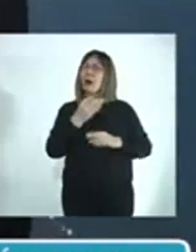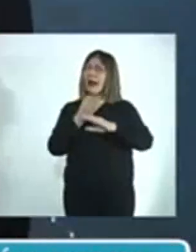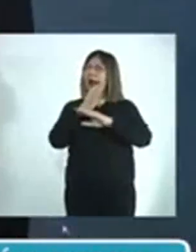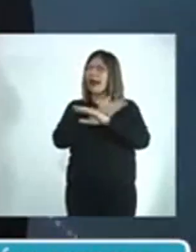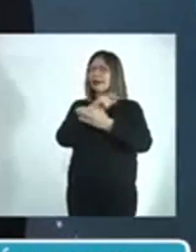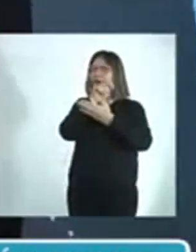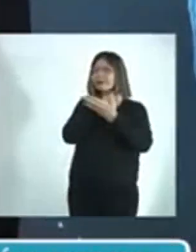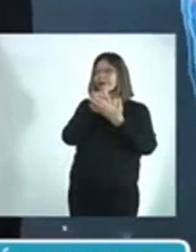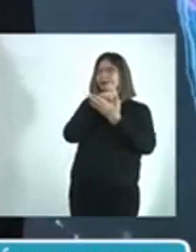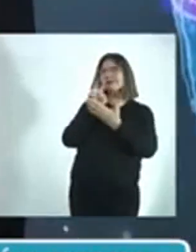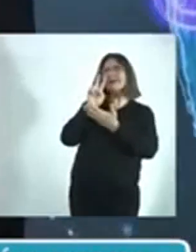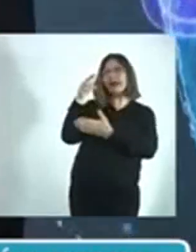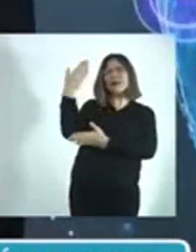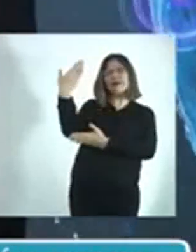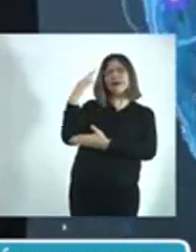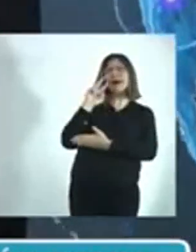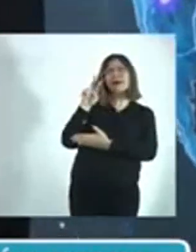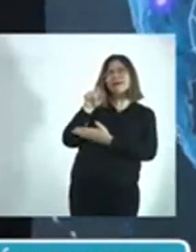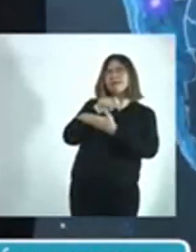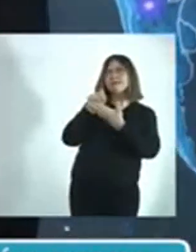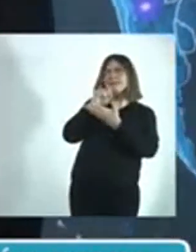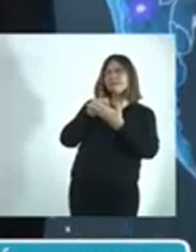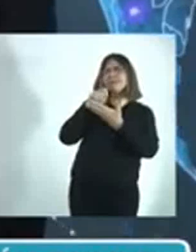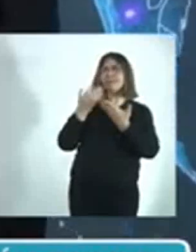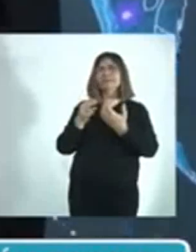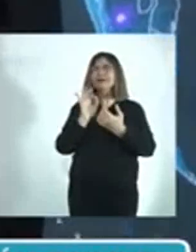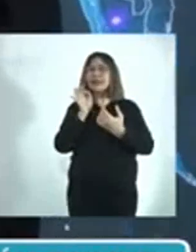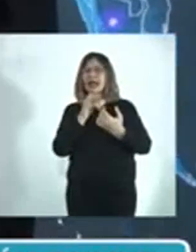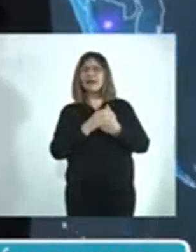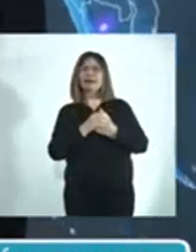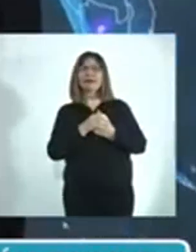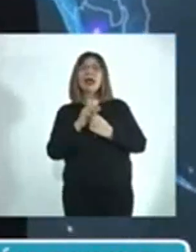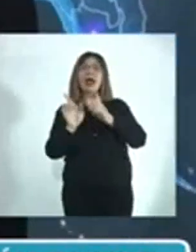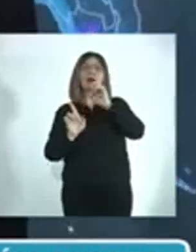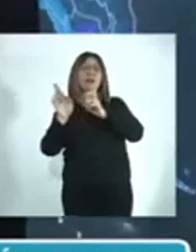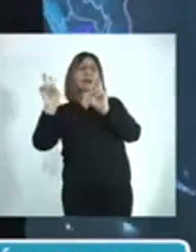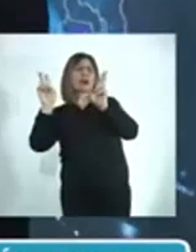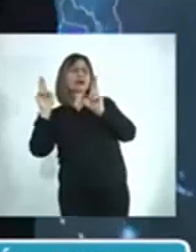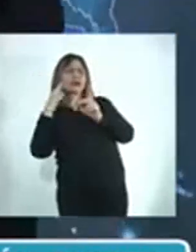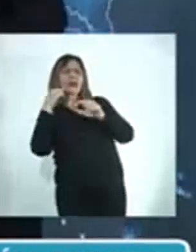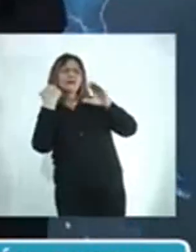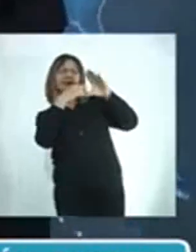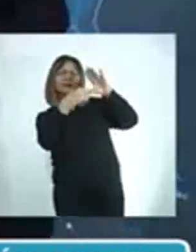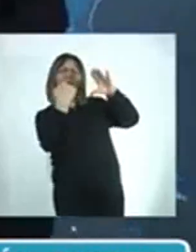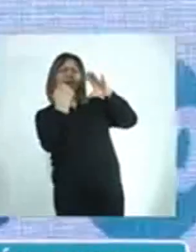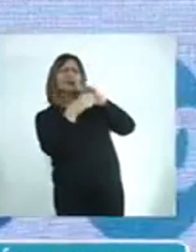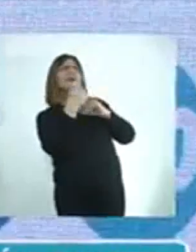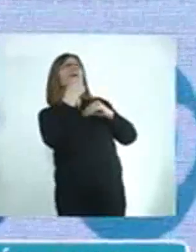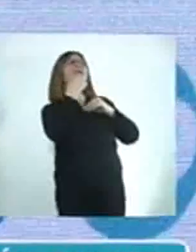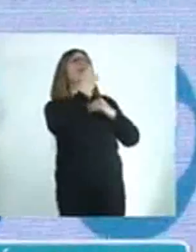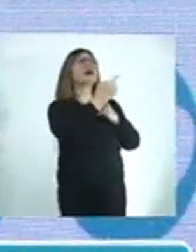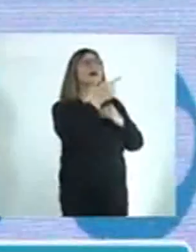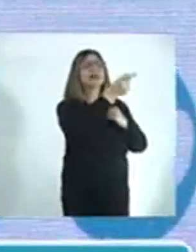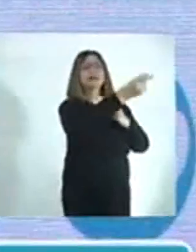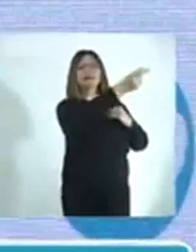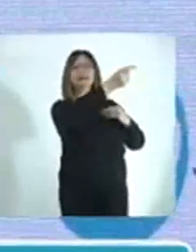que es importantísimo, porque es muy sencillo y hay muchas consultas que han hecho al correo electrónico de Formar,